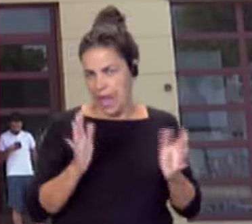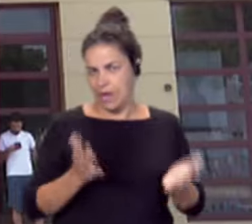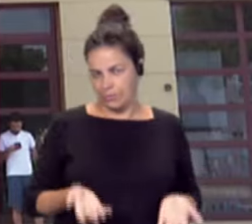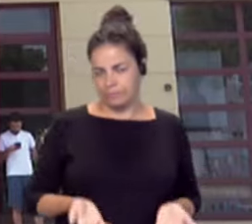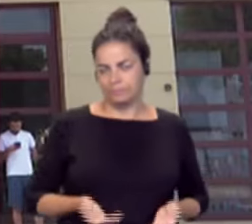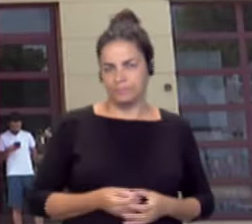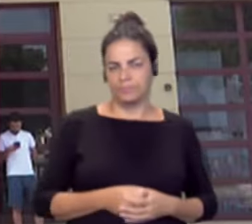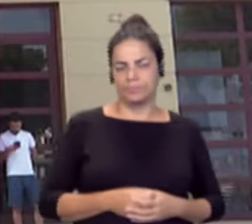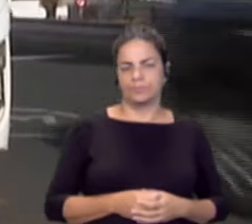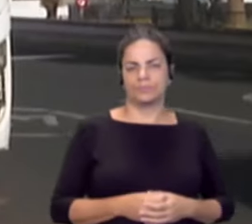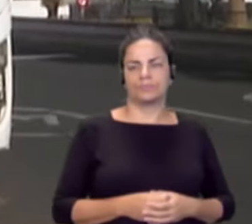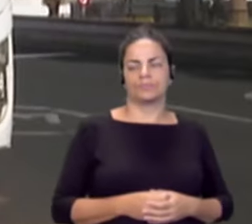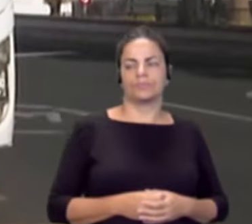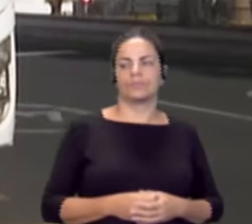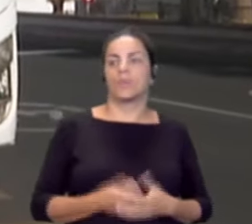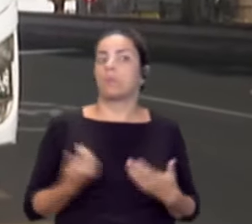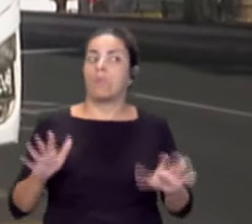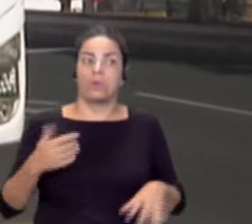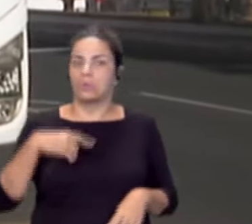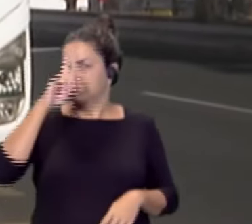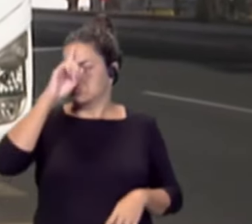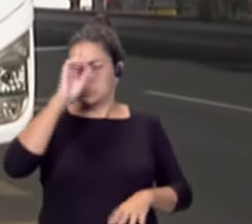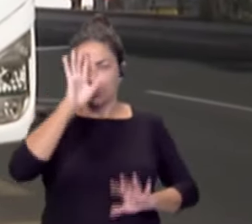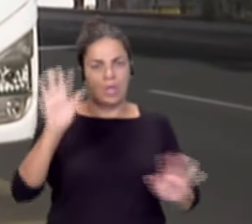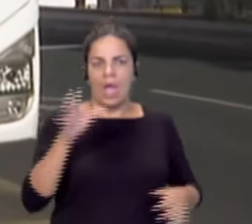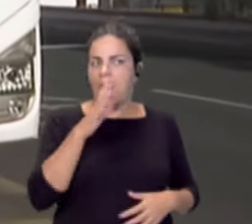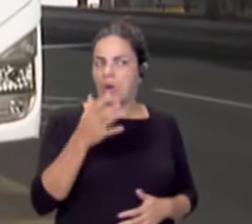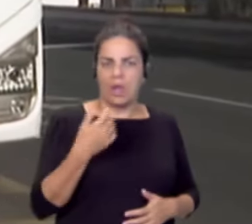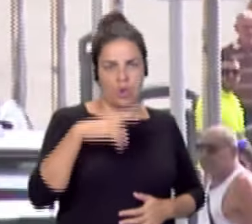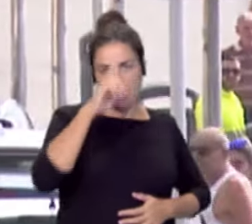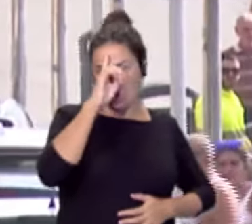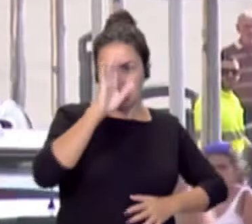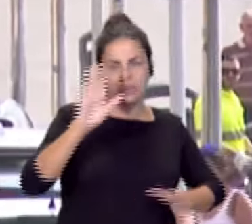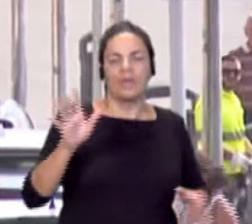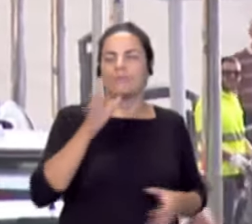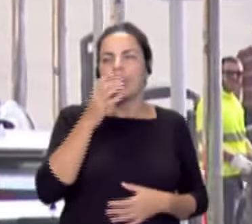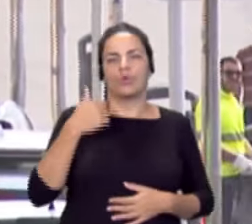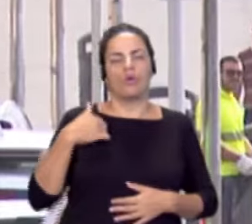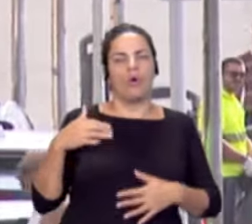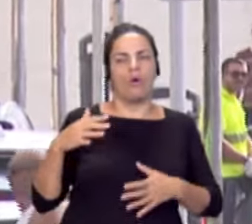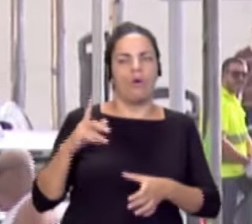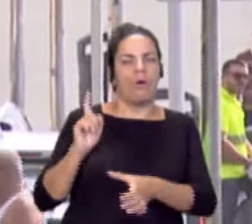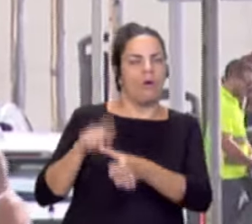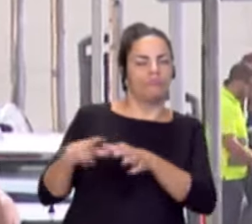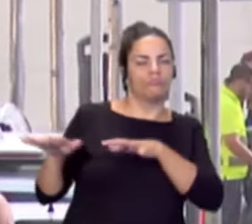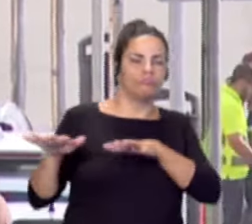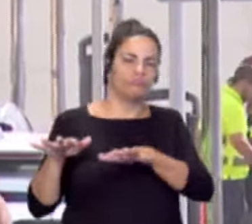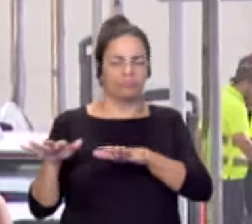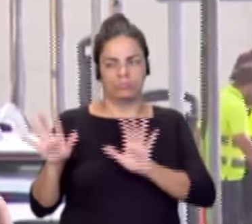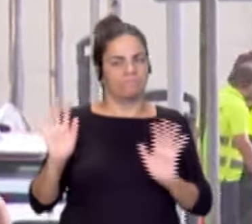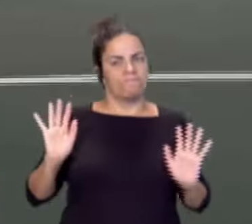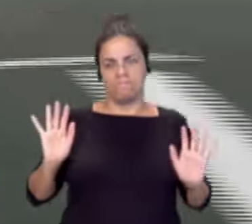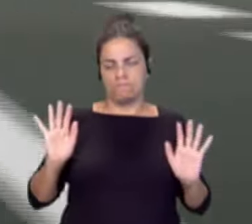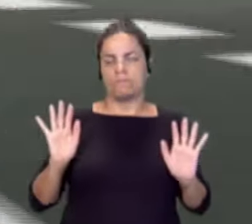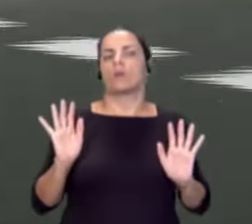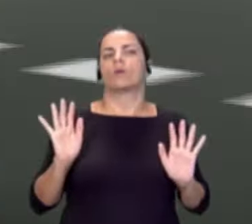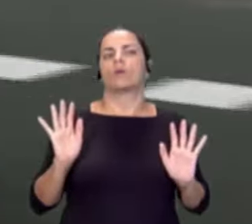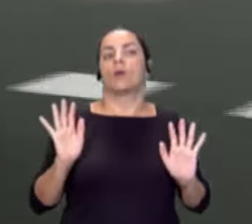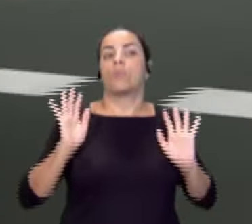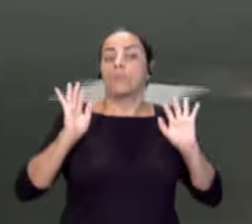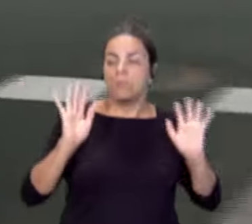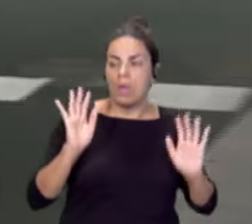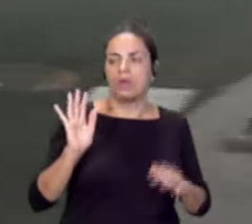de viajeros. Bueno, pero no tengo constancia en estos momentos, que no estoy participando activamente, digamos, en primera línea. De momento, no